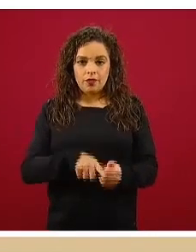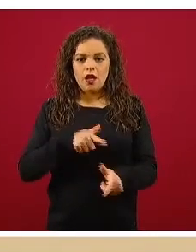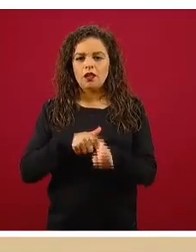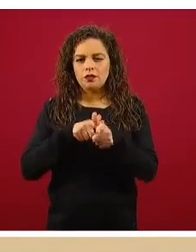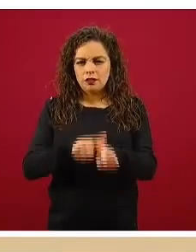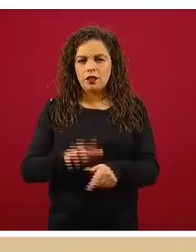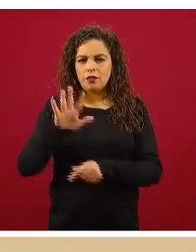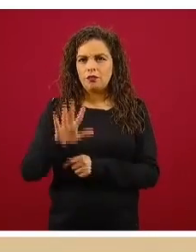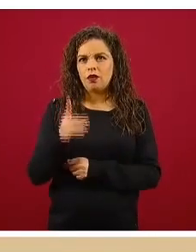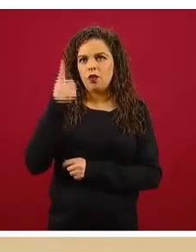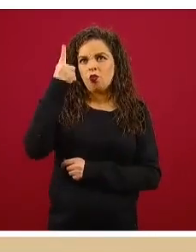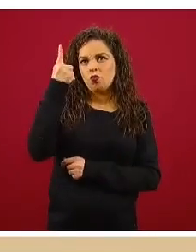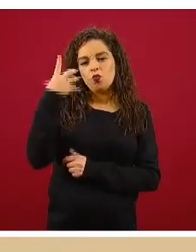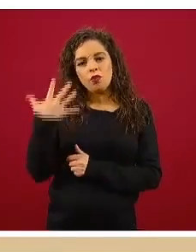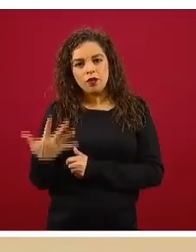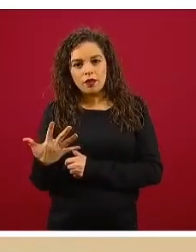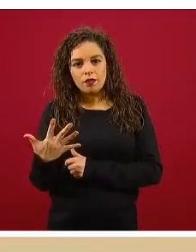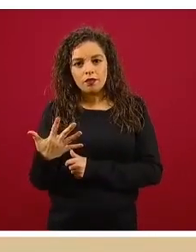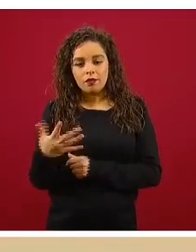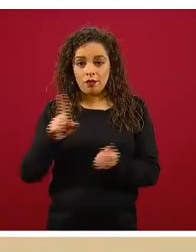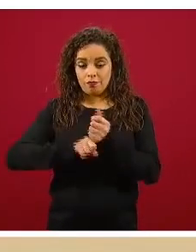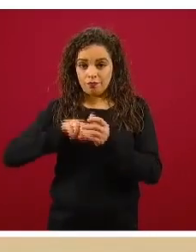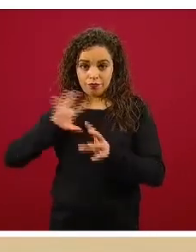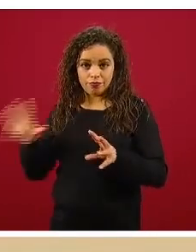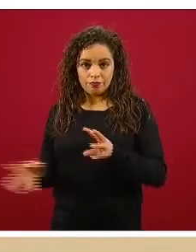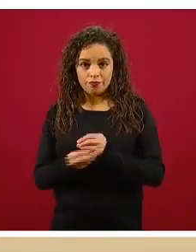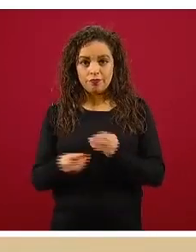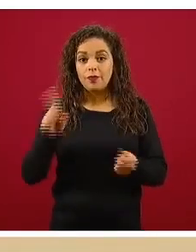quinta parte de lo acumulado, o sea,